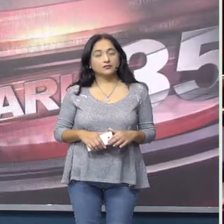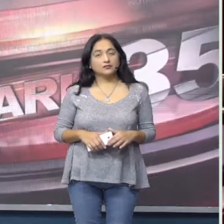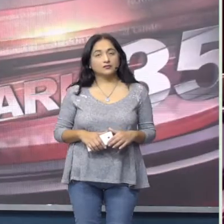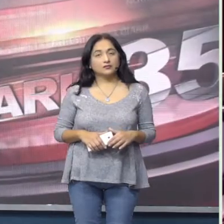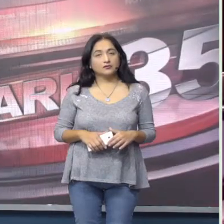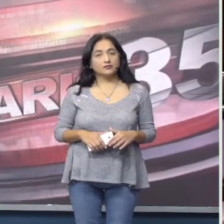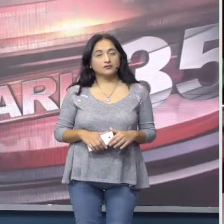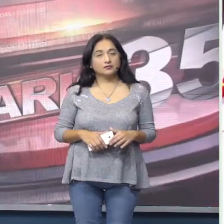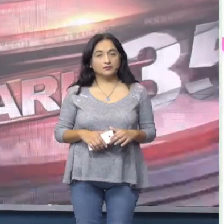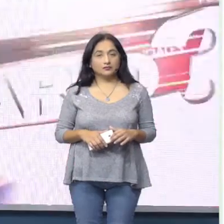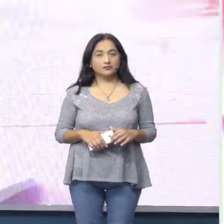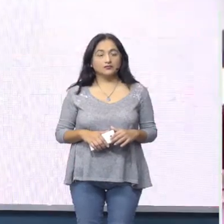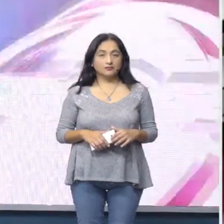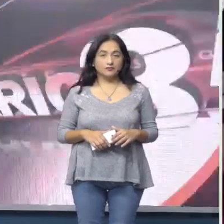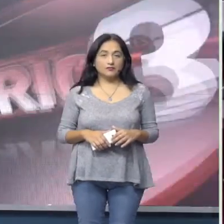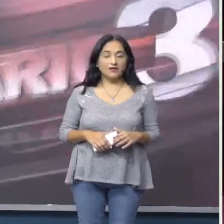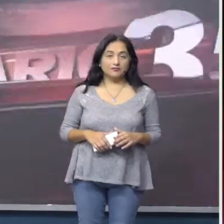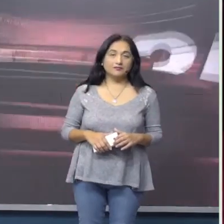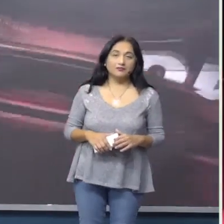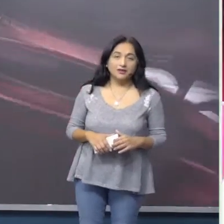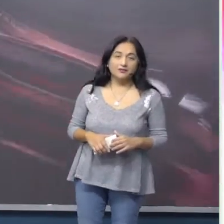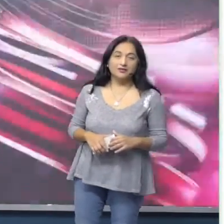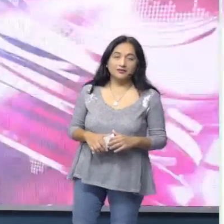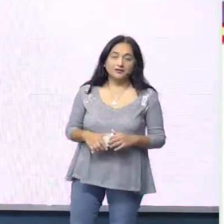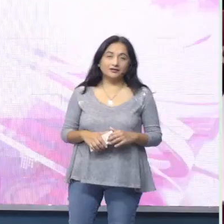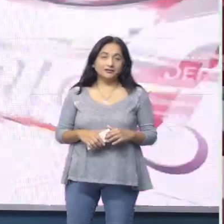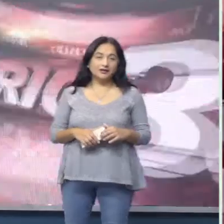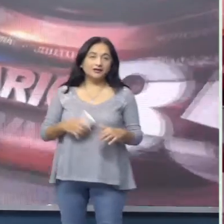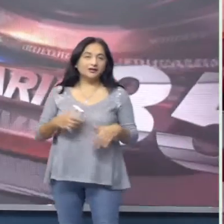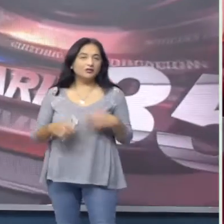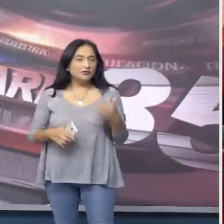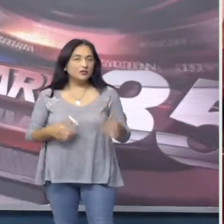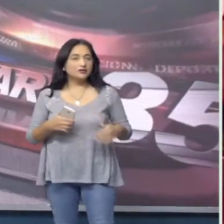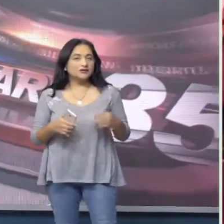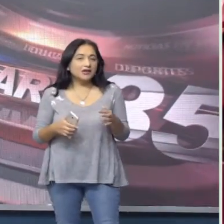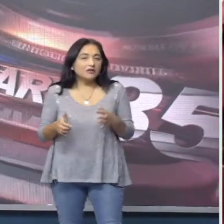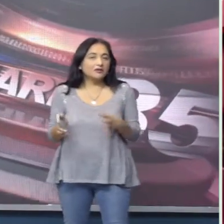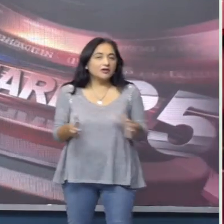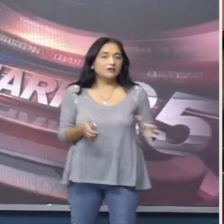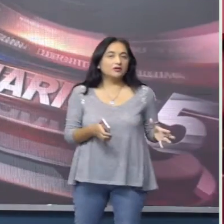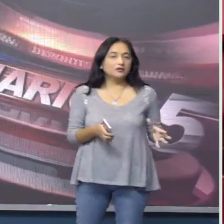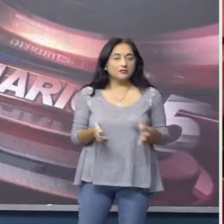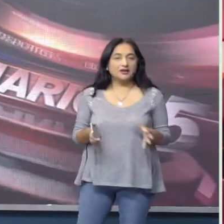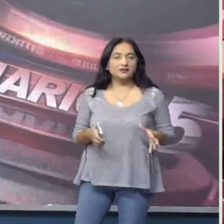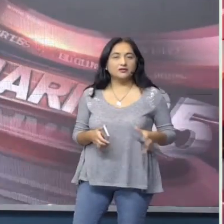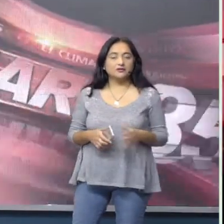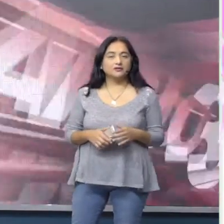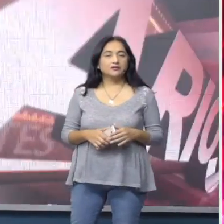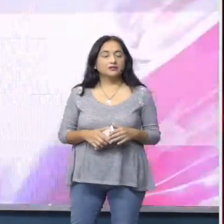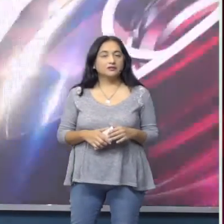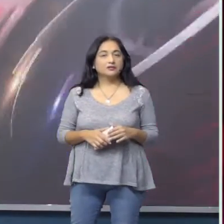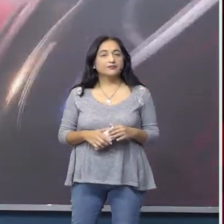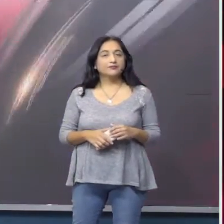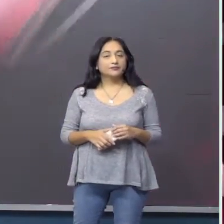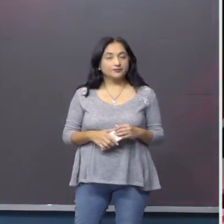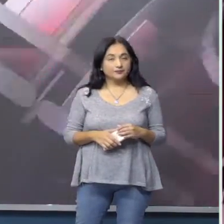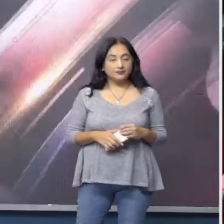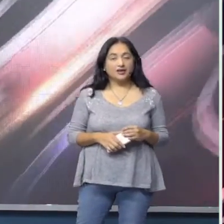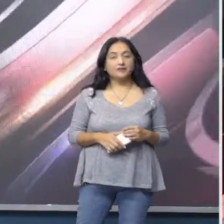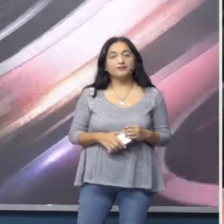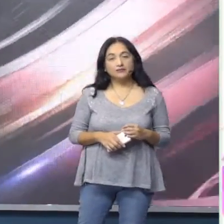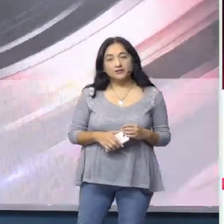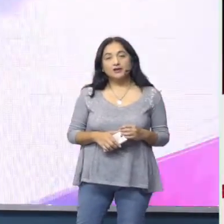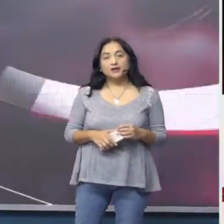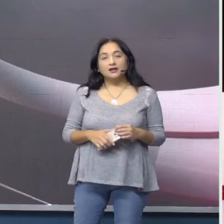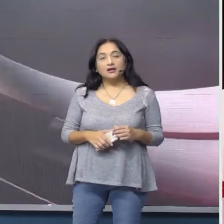lo de junio. Bien, bien, bien. Está como un poco atrasado, es Porque más o ahora menos se los estaría plazos. cobrando lo de mayo.